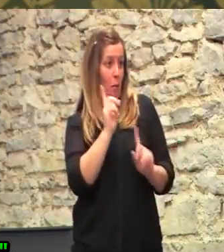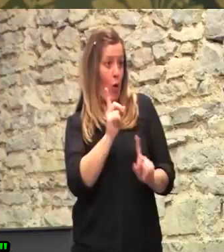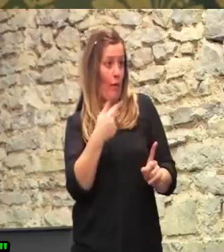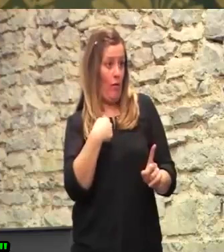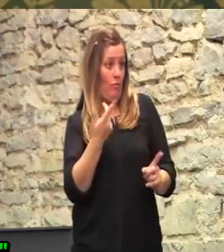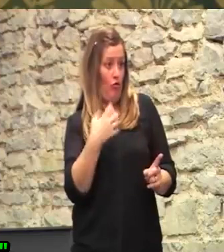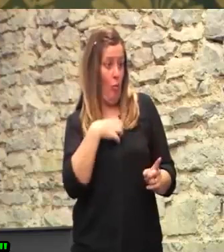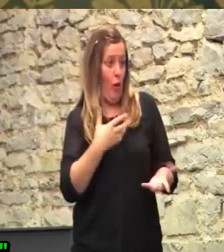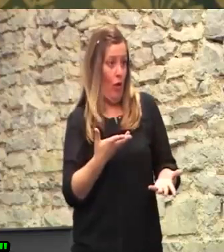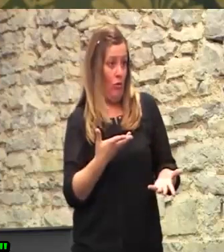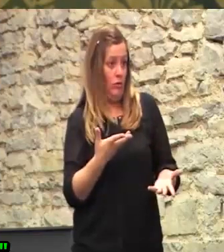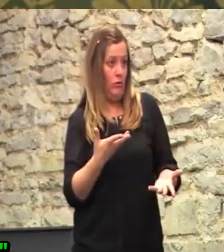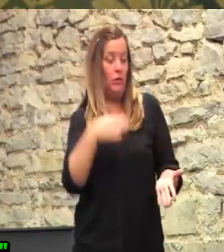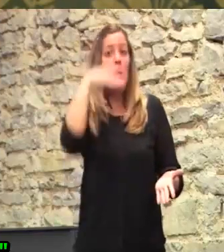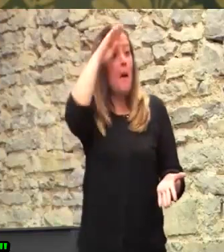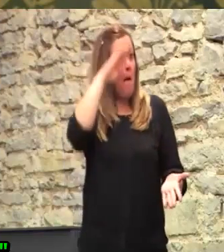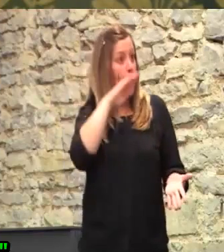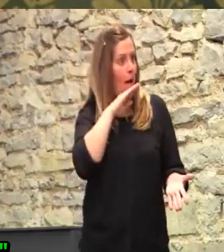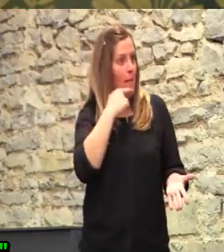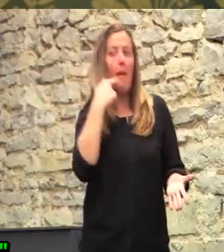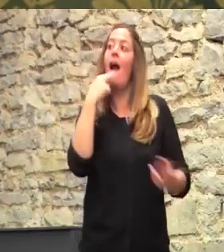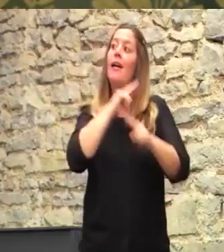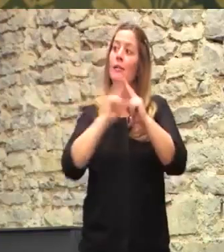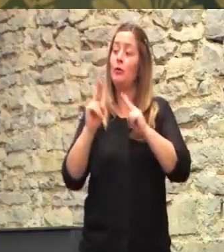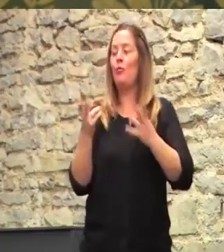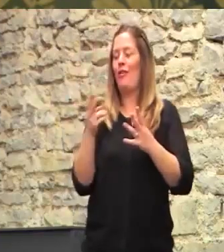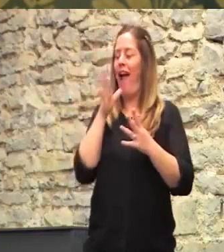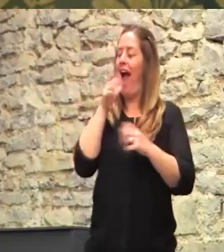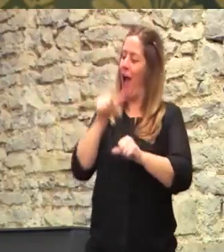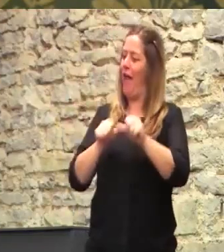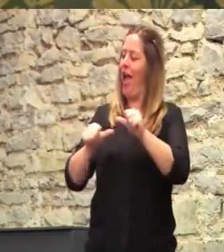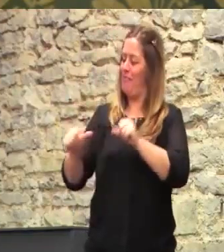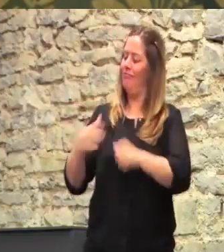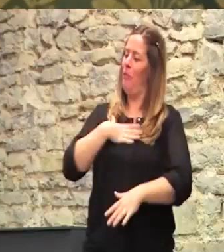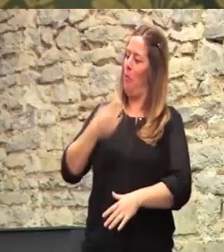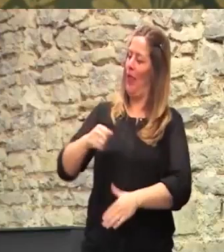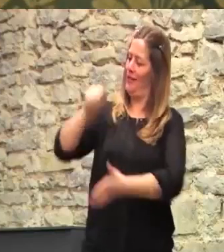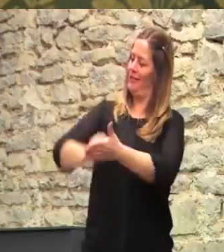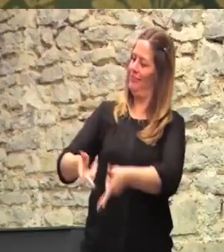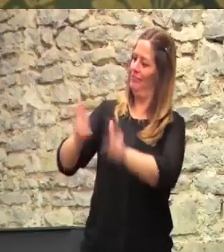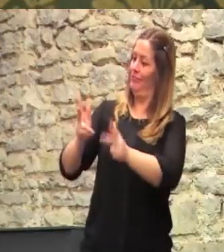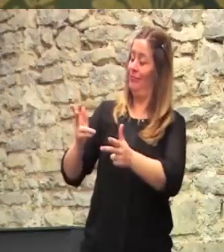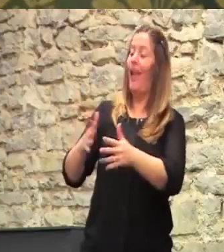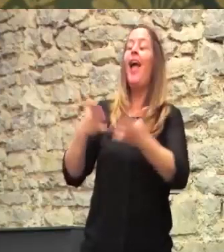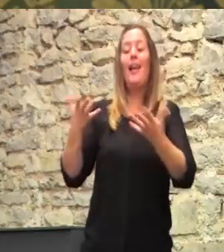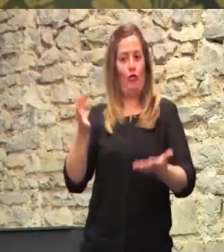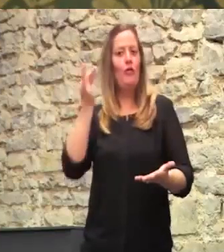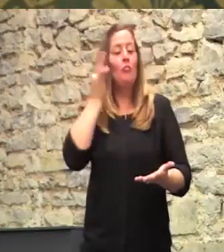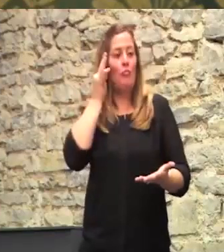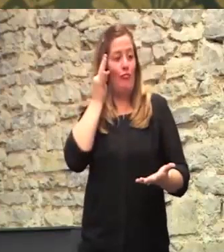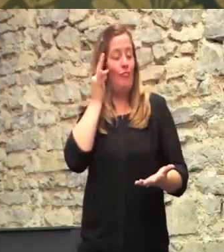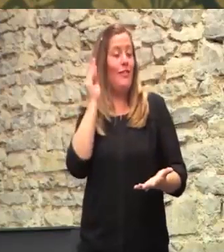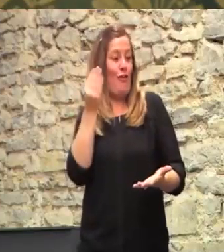entonces el padre dijo bueno a partir de ahora lo legalizamos y entonces ella accedió a darle un cigarrillo pero lo más